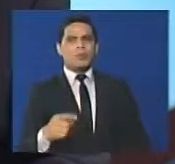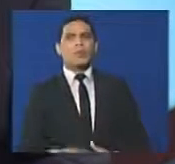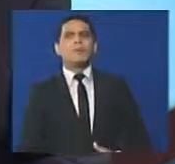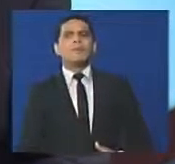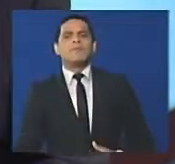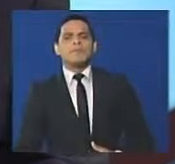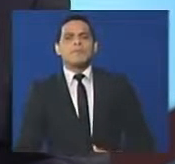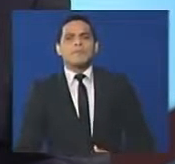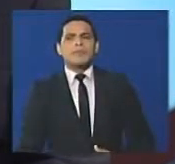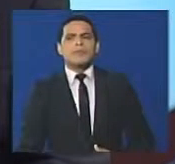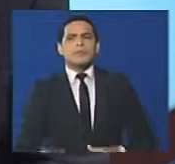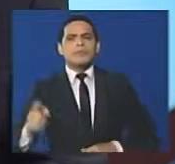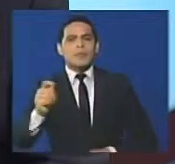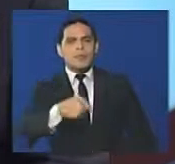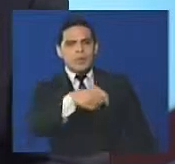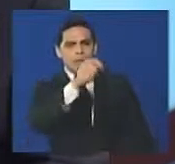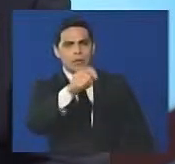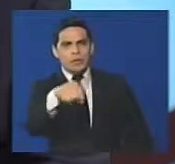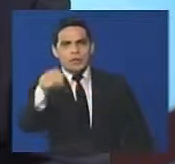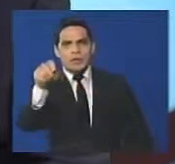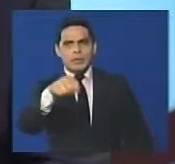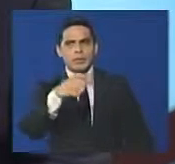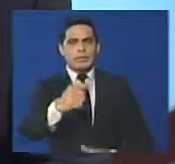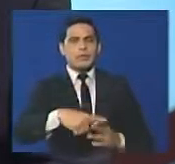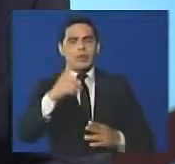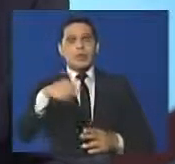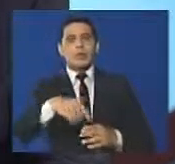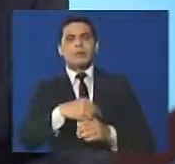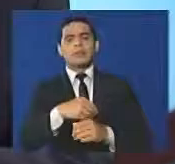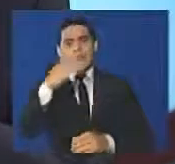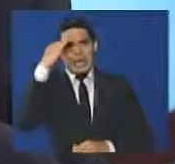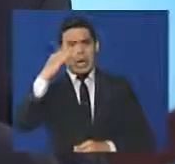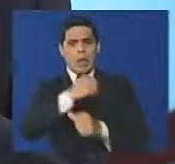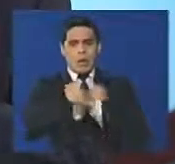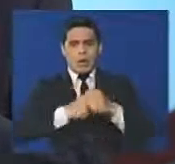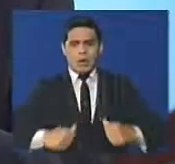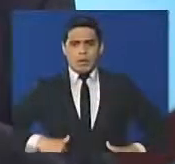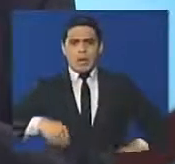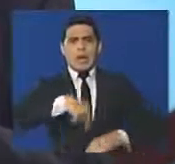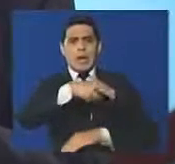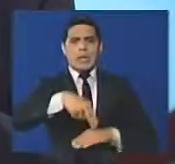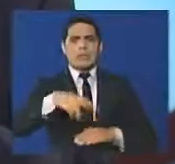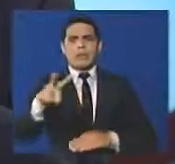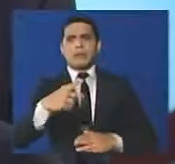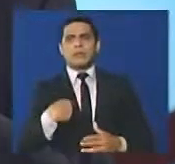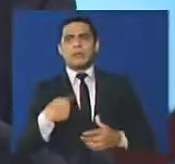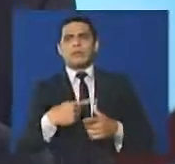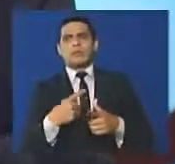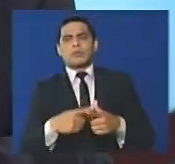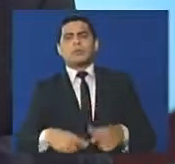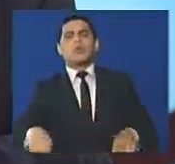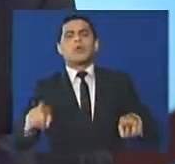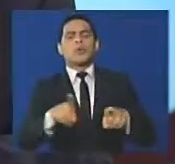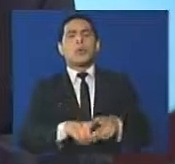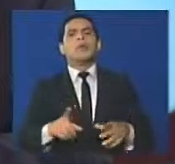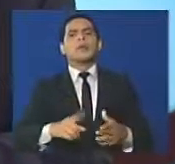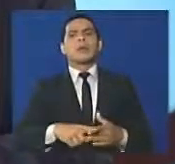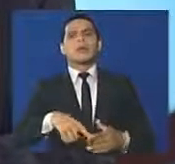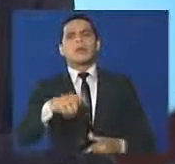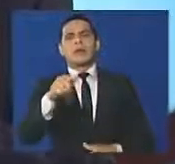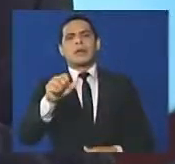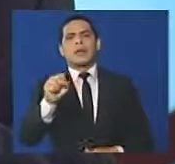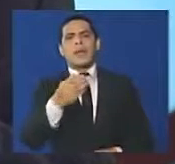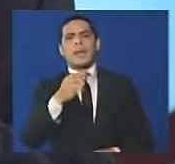la dicha de ser el director de la orquesta de la Guardia Nacional de Venezuela, de cual yo hice esa orquesta como la Villa de lo Melódico.